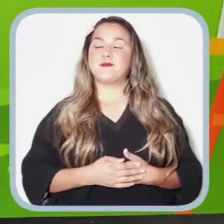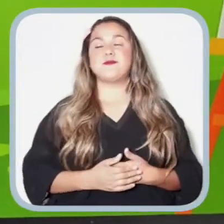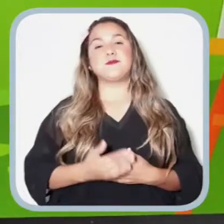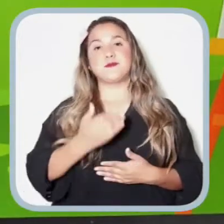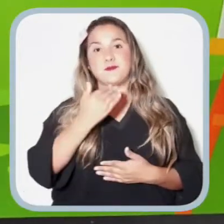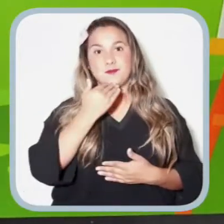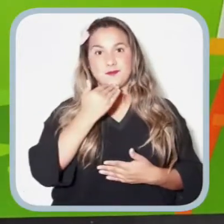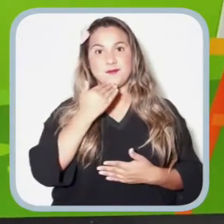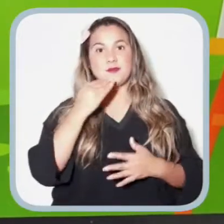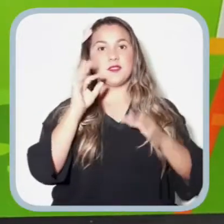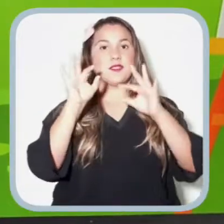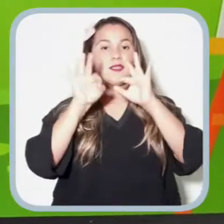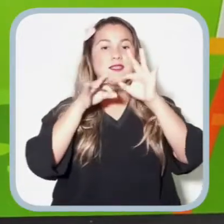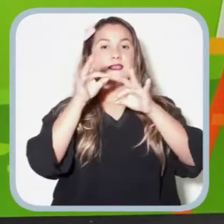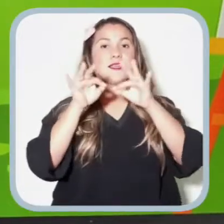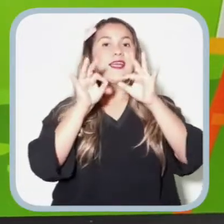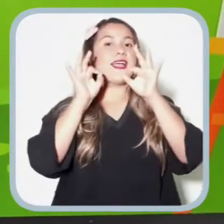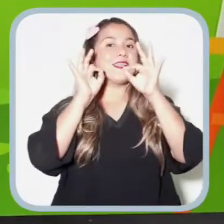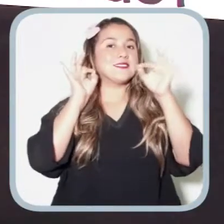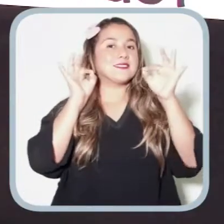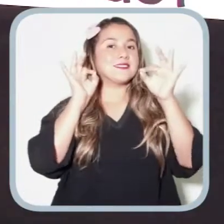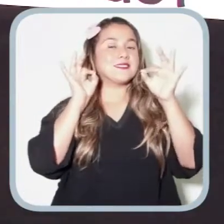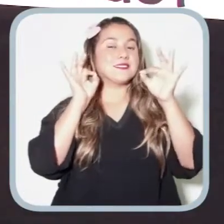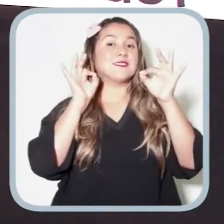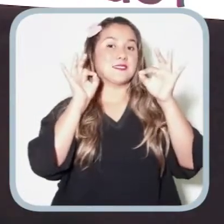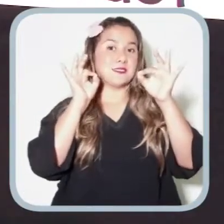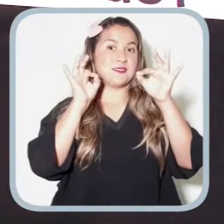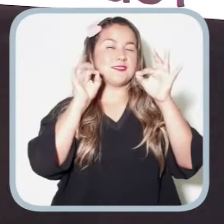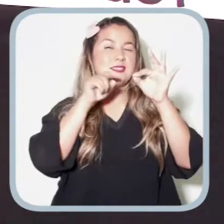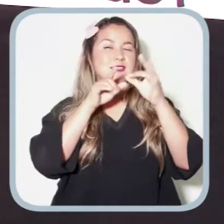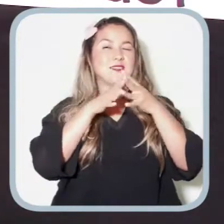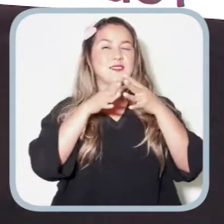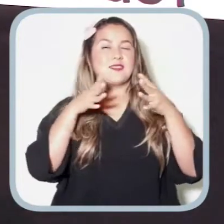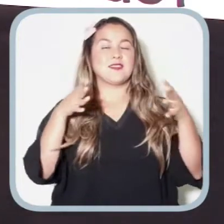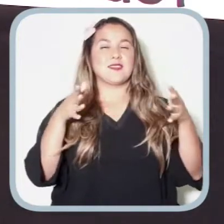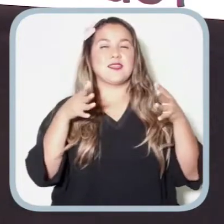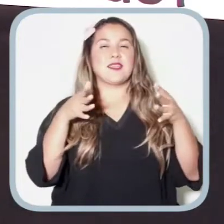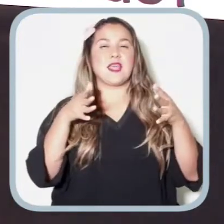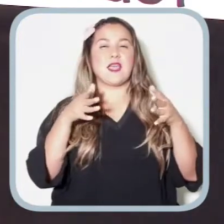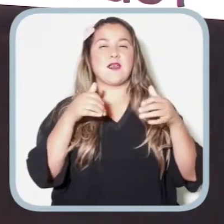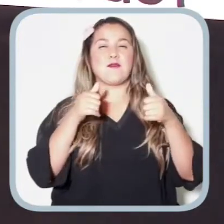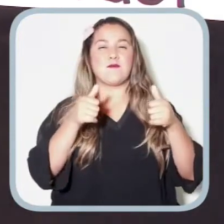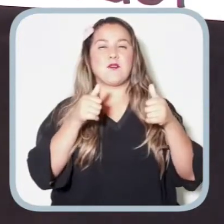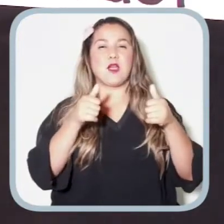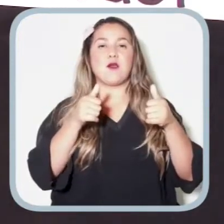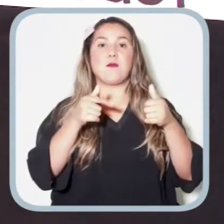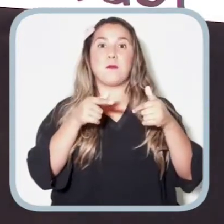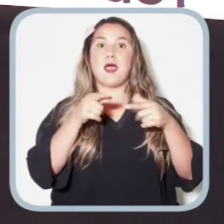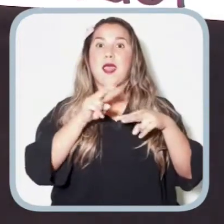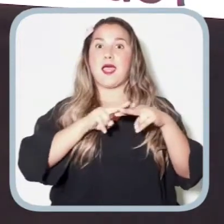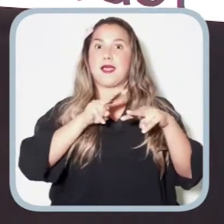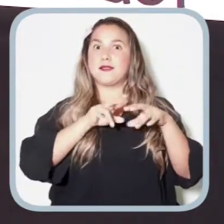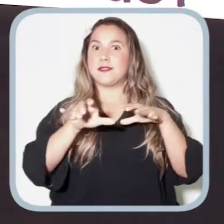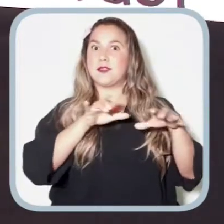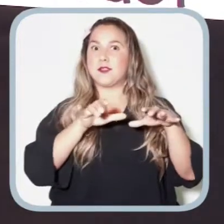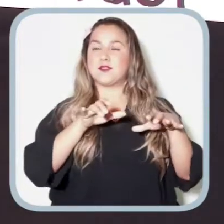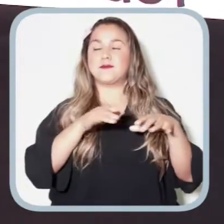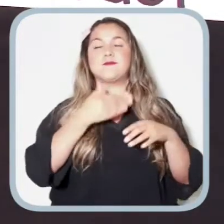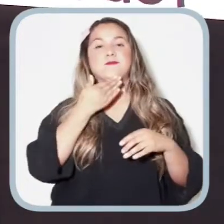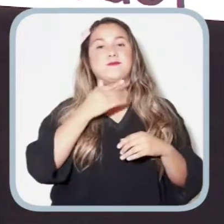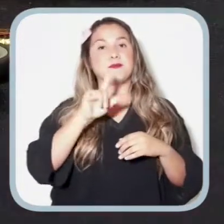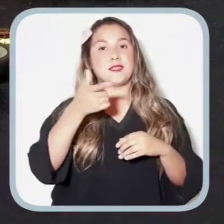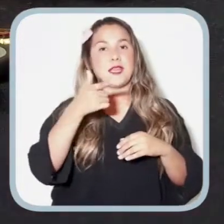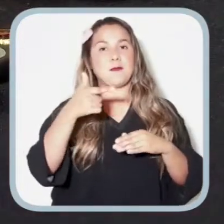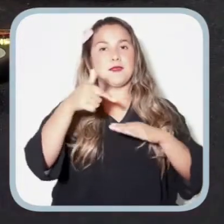masking tape que ustedes saben en nuestro gran amigo para hacer manualidades un lápiz para